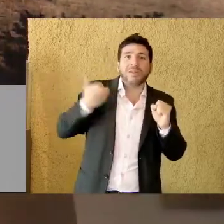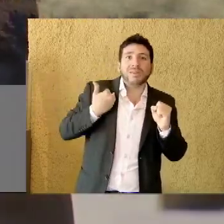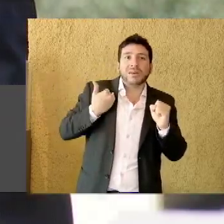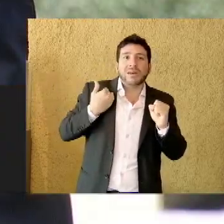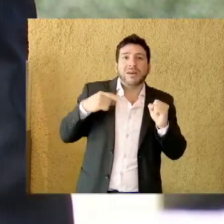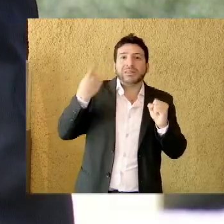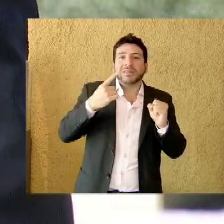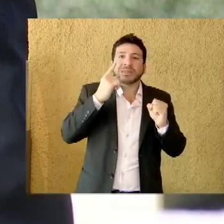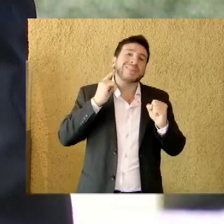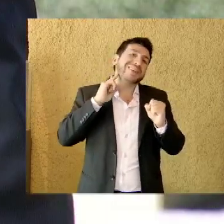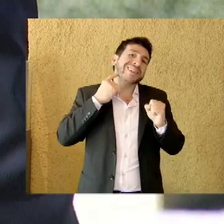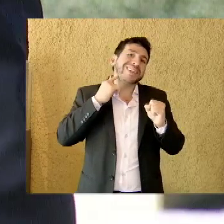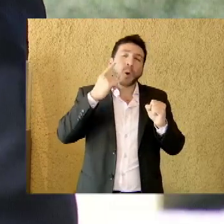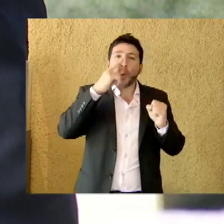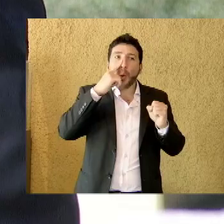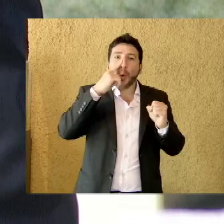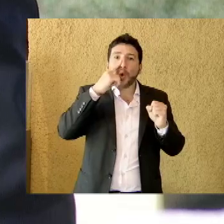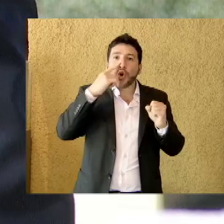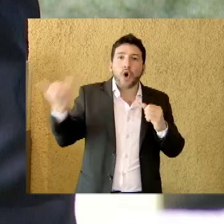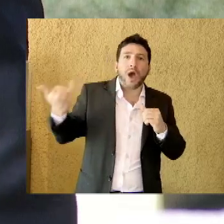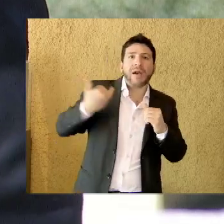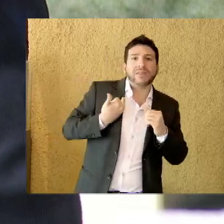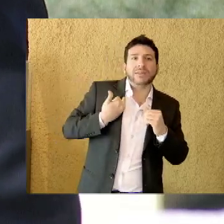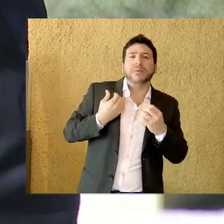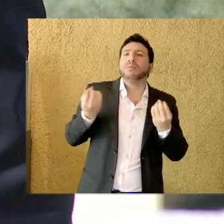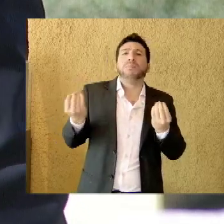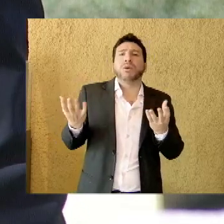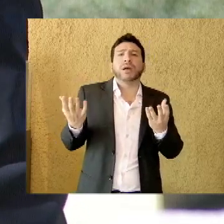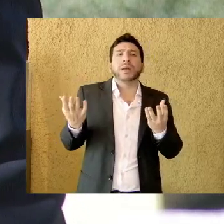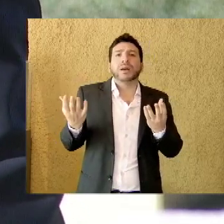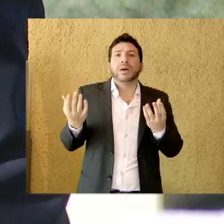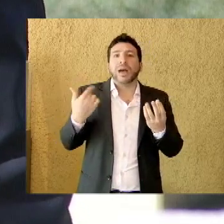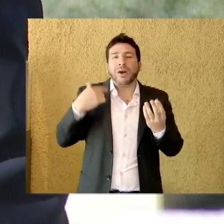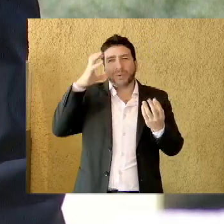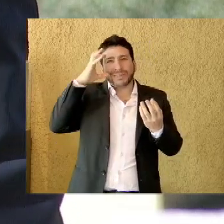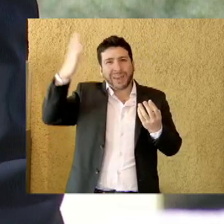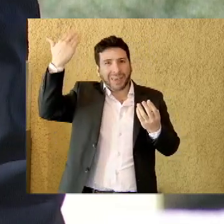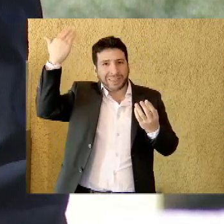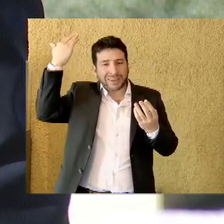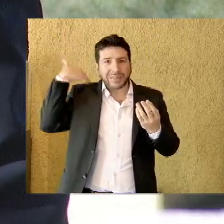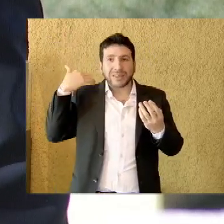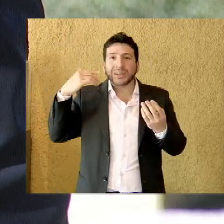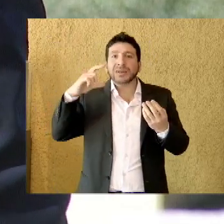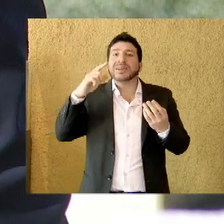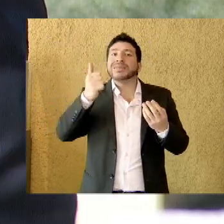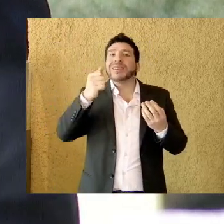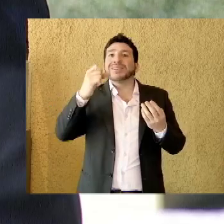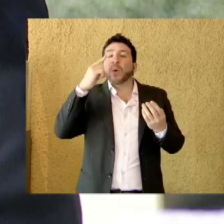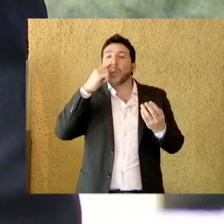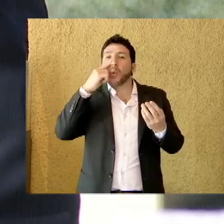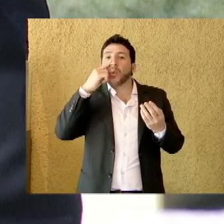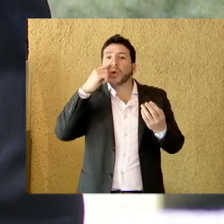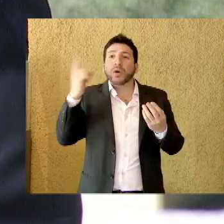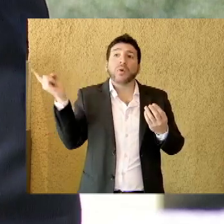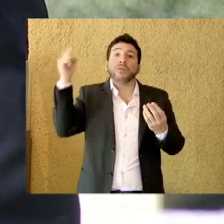del 13 de junio como fecha oficial. ¿Por qué? Manuel Corvalán ya había llegado a Mendoza el 6 de junio y había